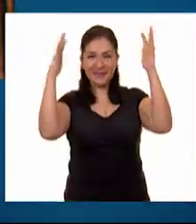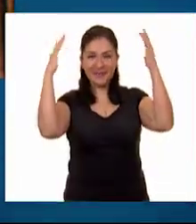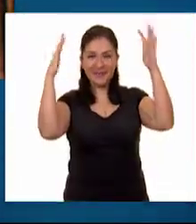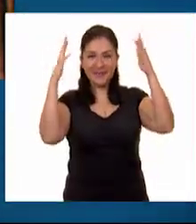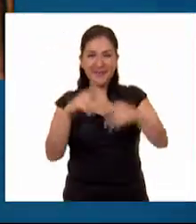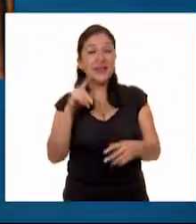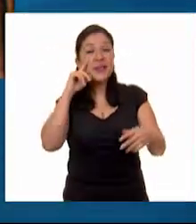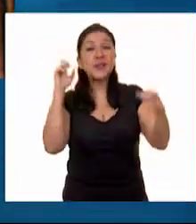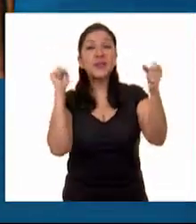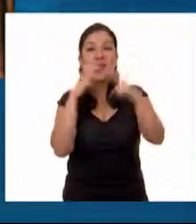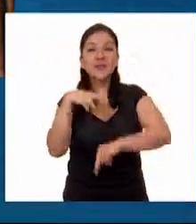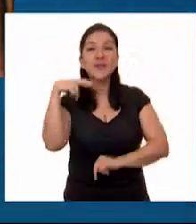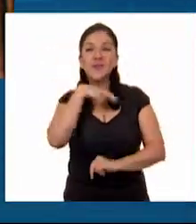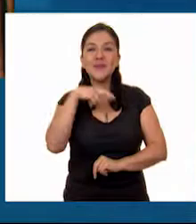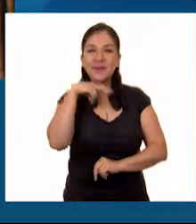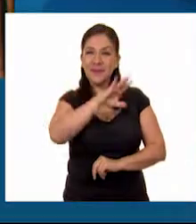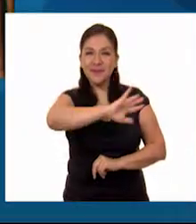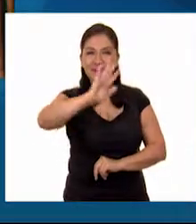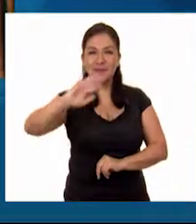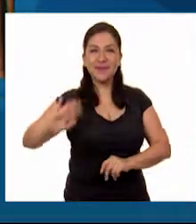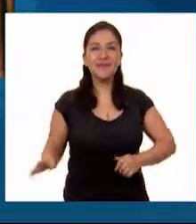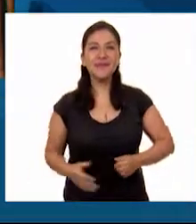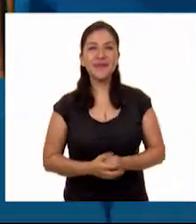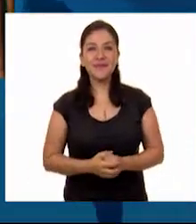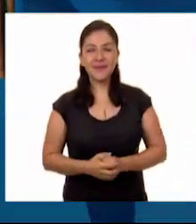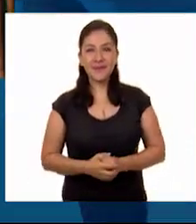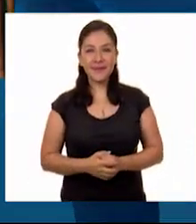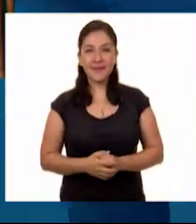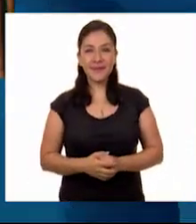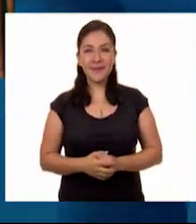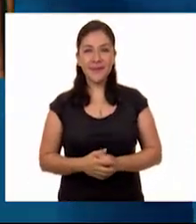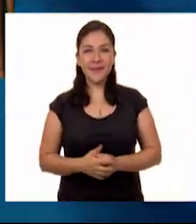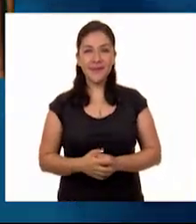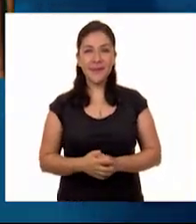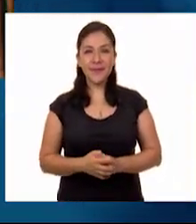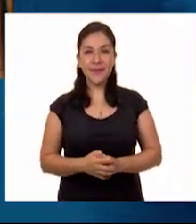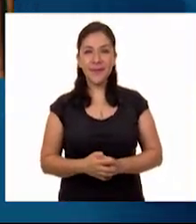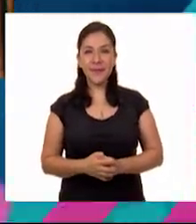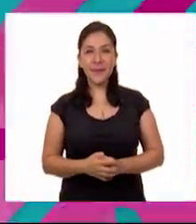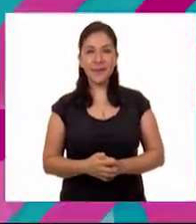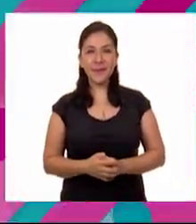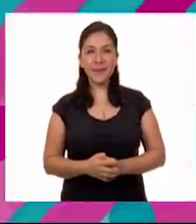¡Muy bien! ¡Nos vemos pronto!